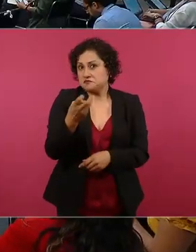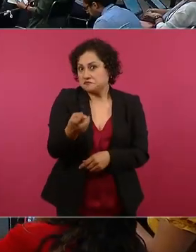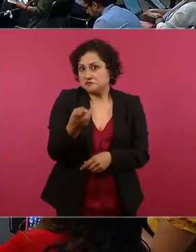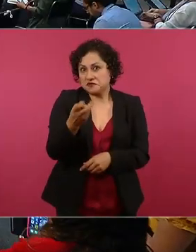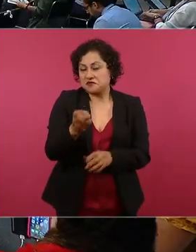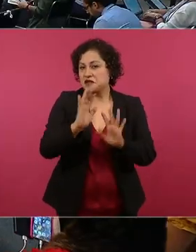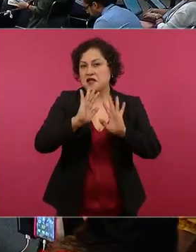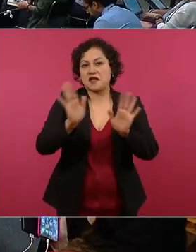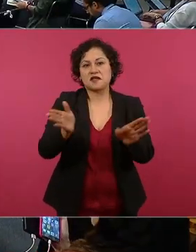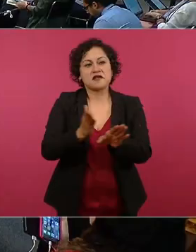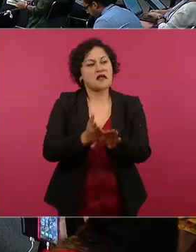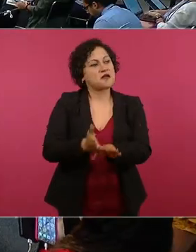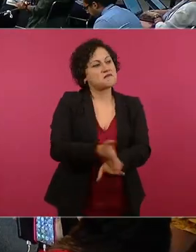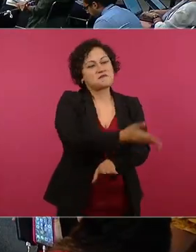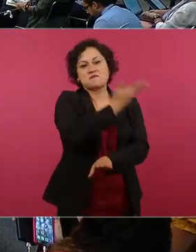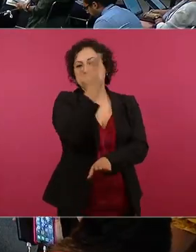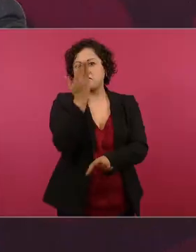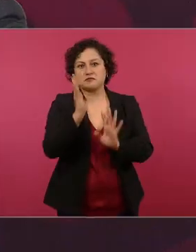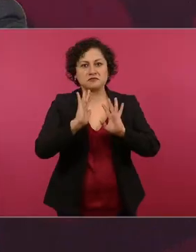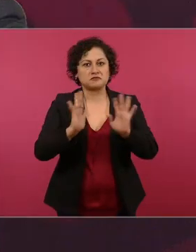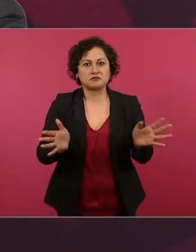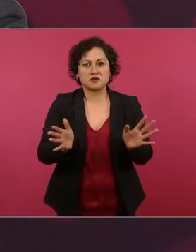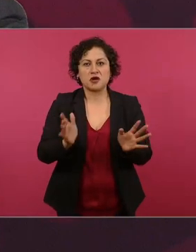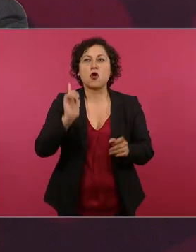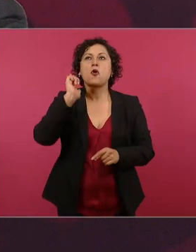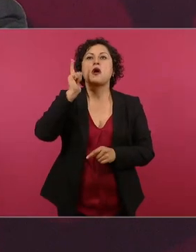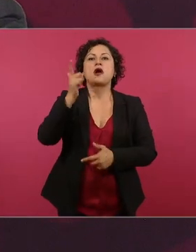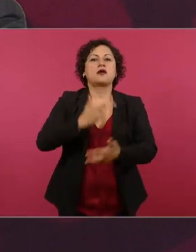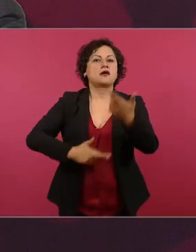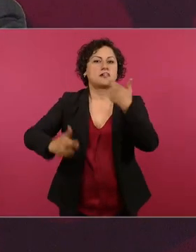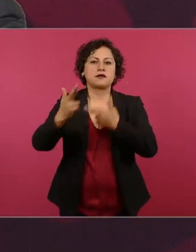se ha ido y no, espero que no vuelva.